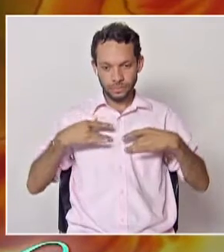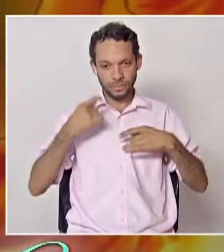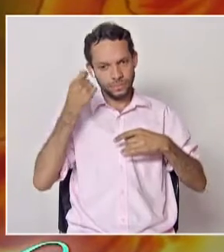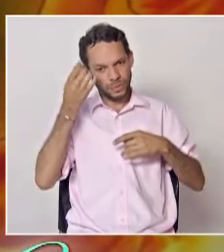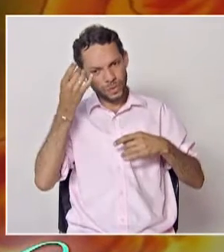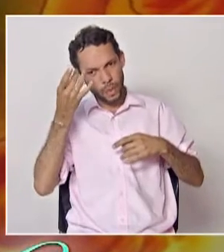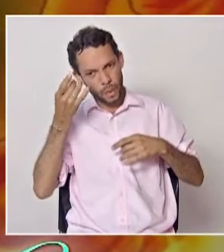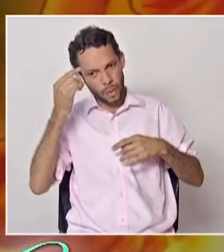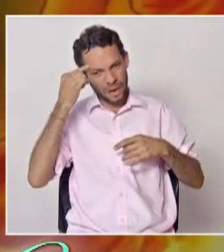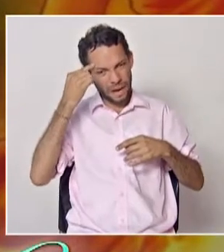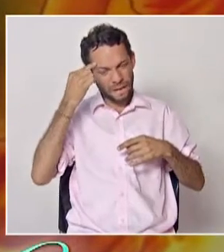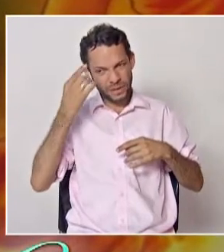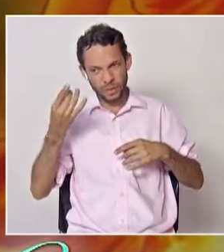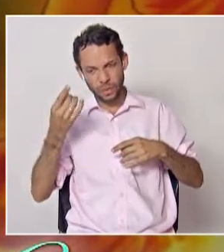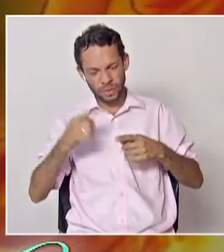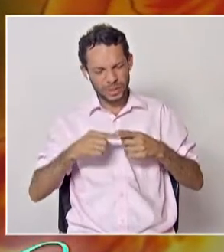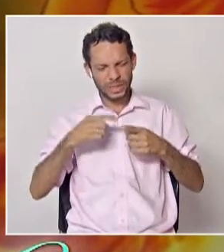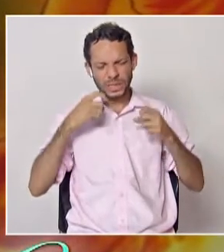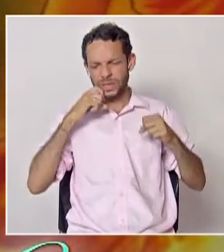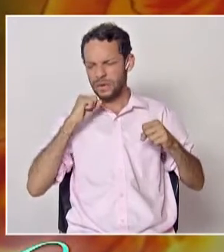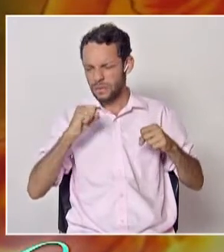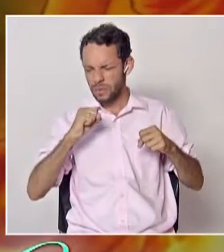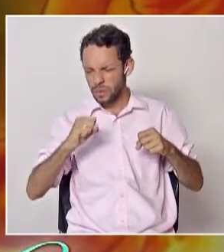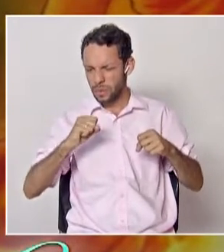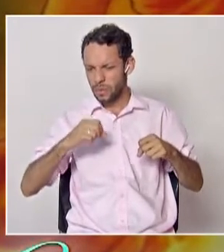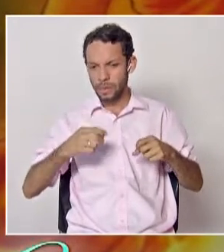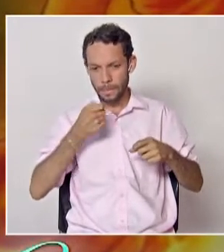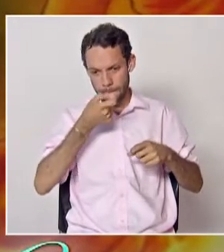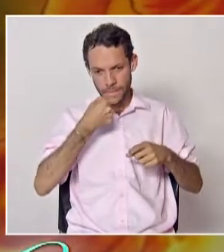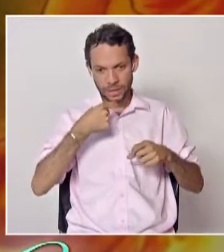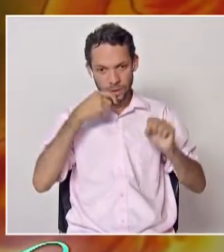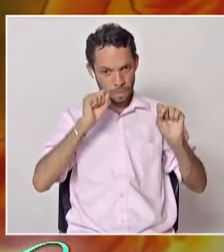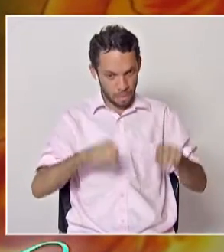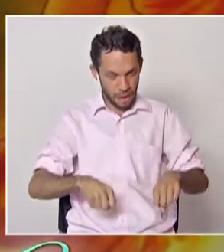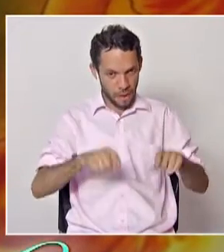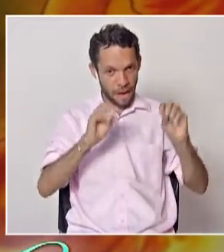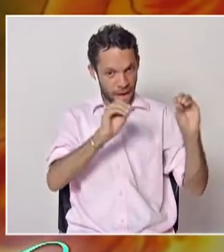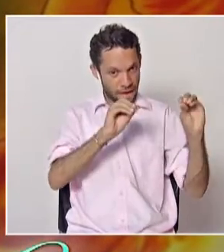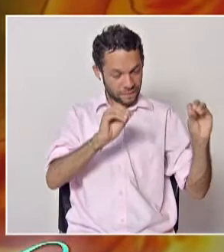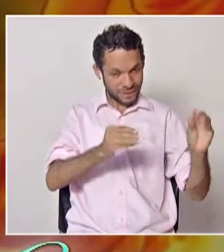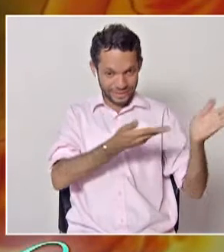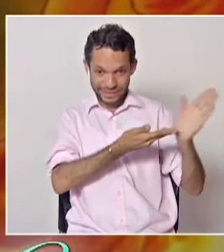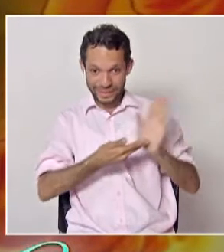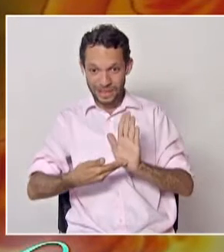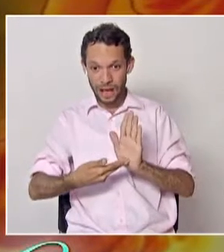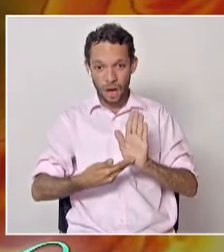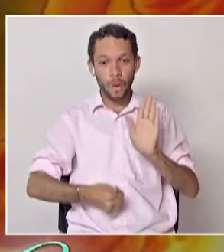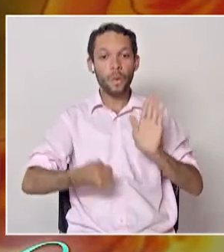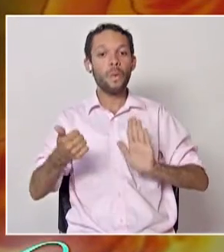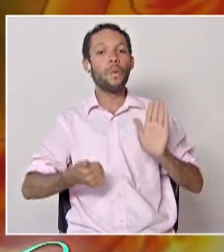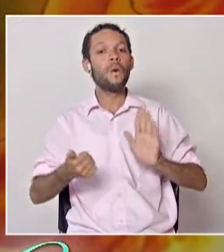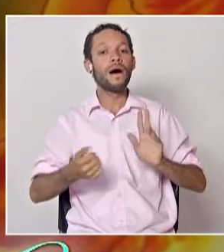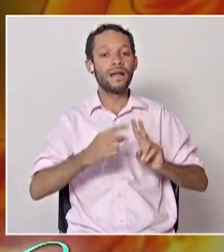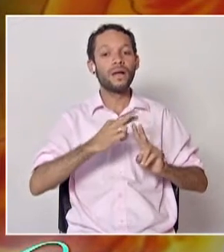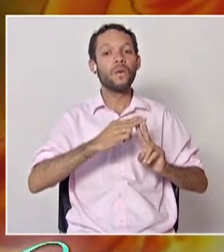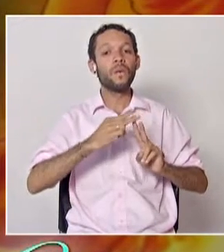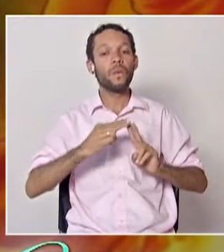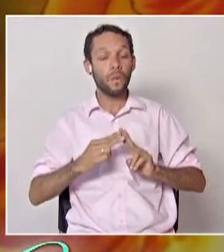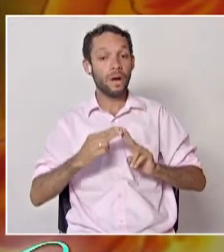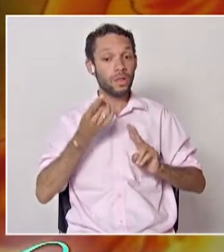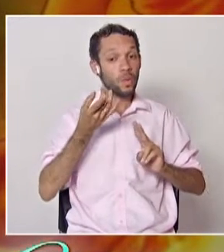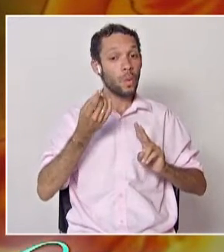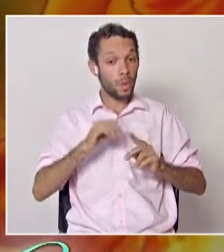cabeza. Esto, para el severo dolor de cabeza, tome esto. Y ahí dicen para cuál dolor de cabeza. El